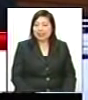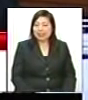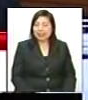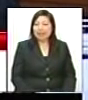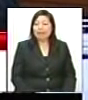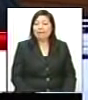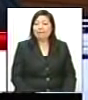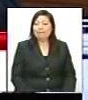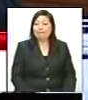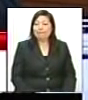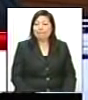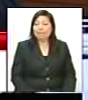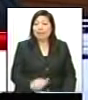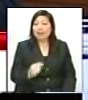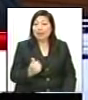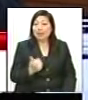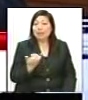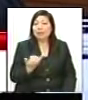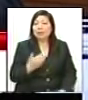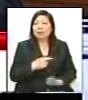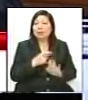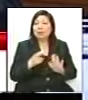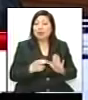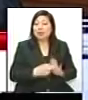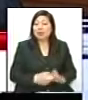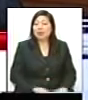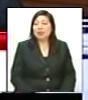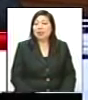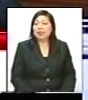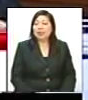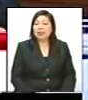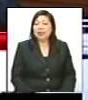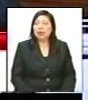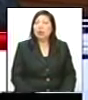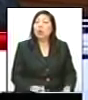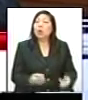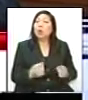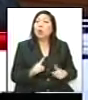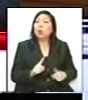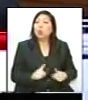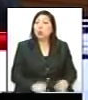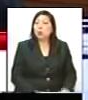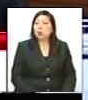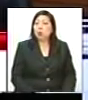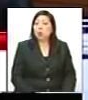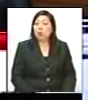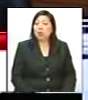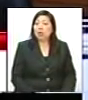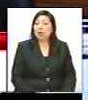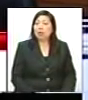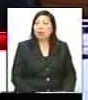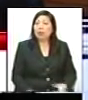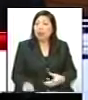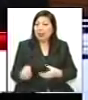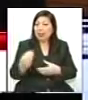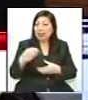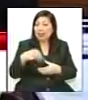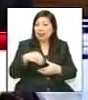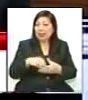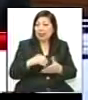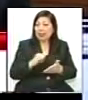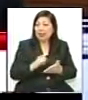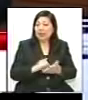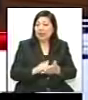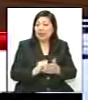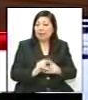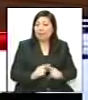bastante rapidez el proyecto. En cuanto a los integrantes, no espero